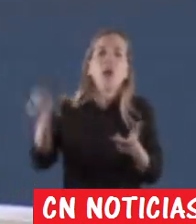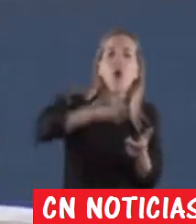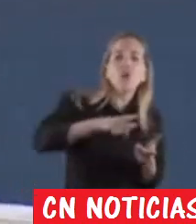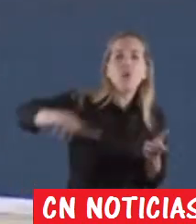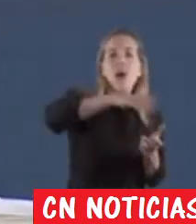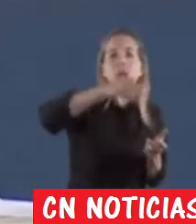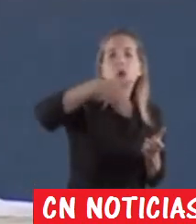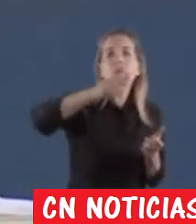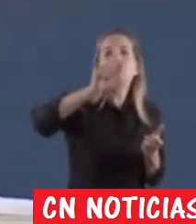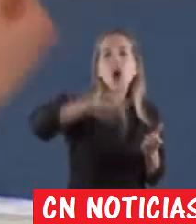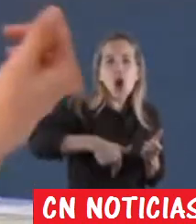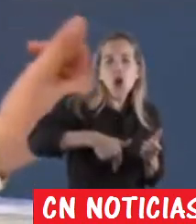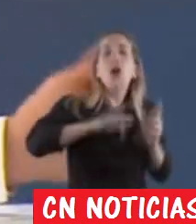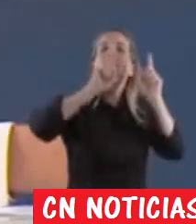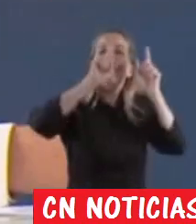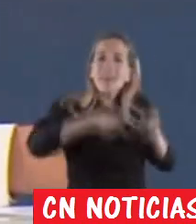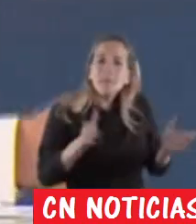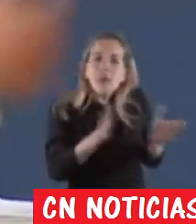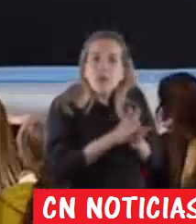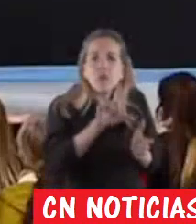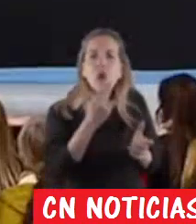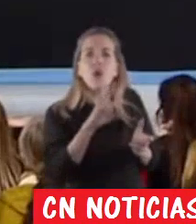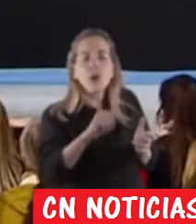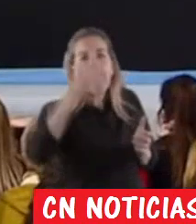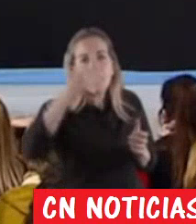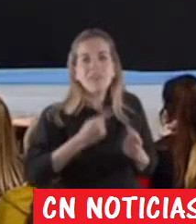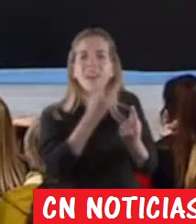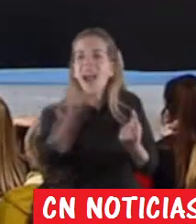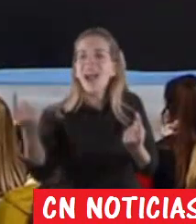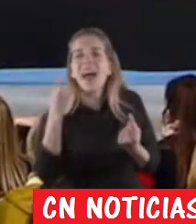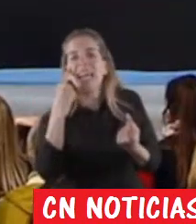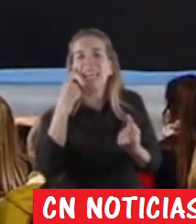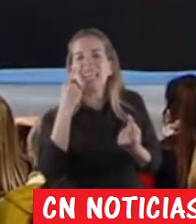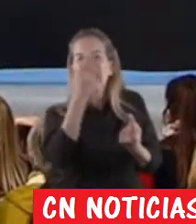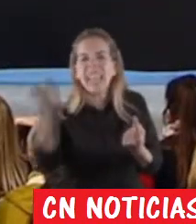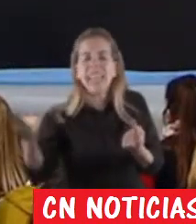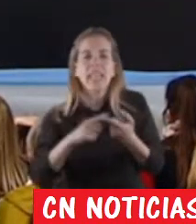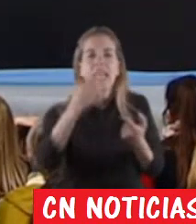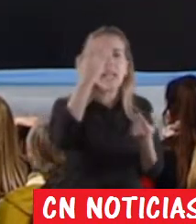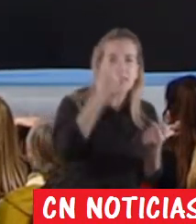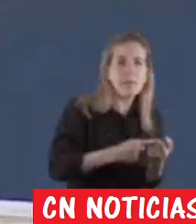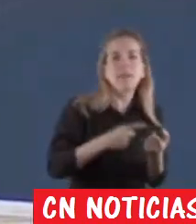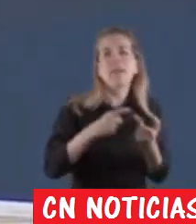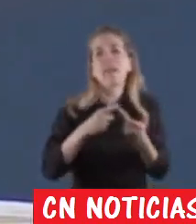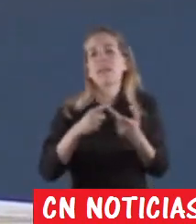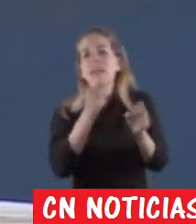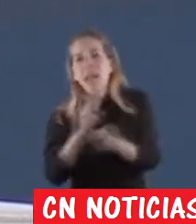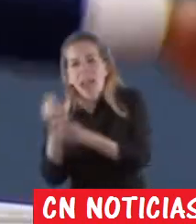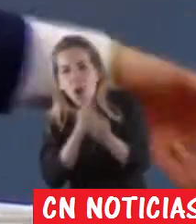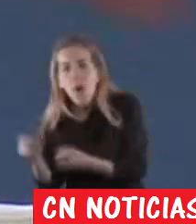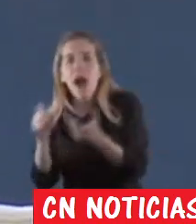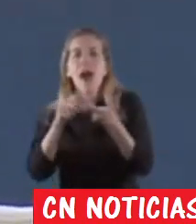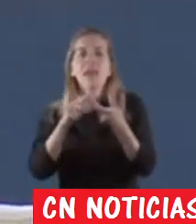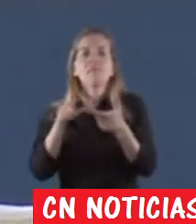Morón, también con Luca, y después cada uno de los intendentes de San Martín, de Escobar,